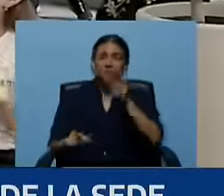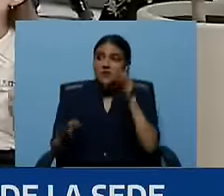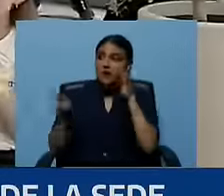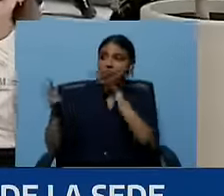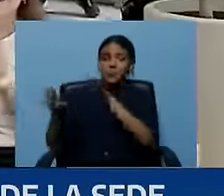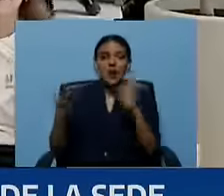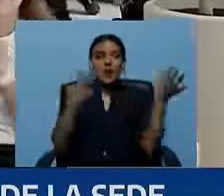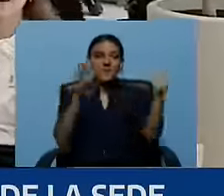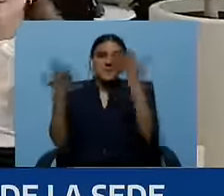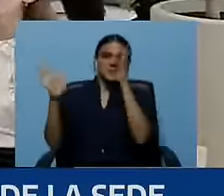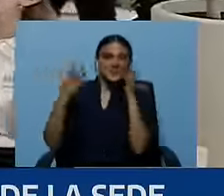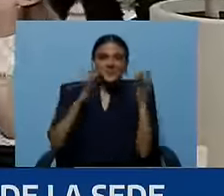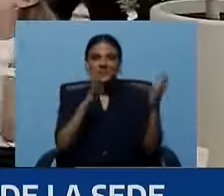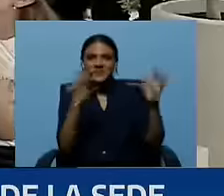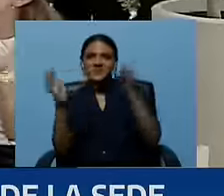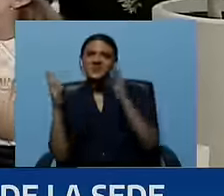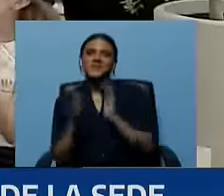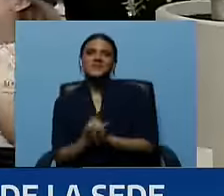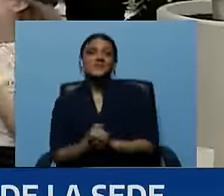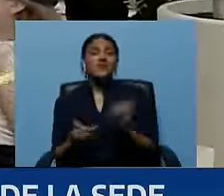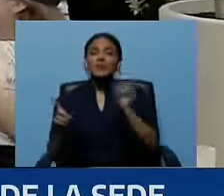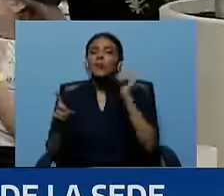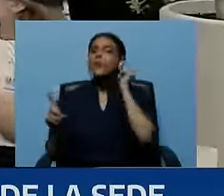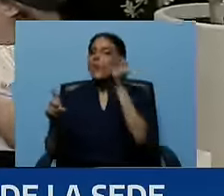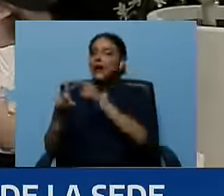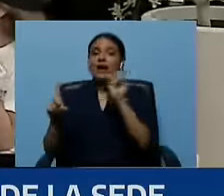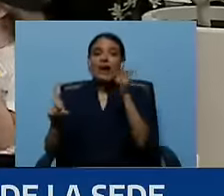no, Gabriela se me fue.